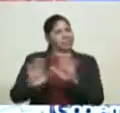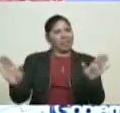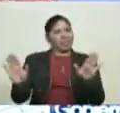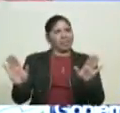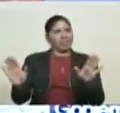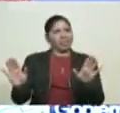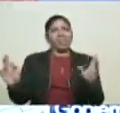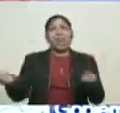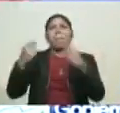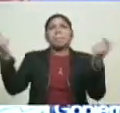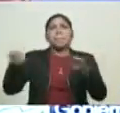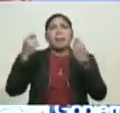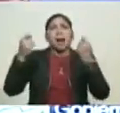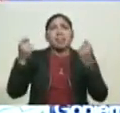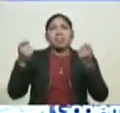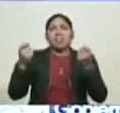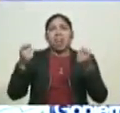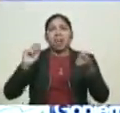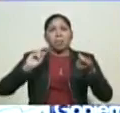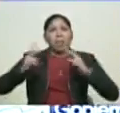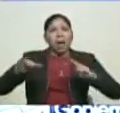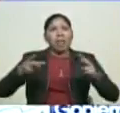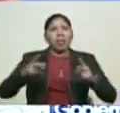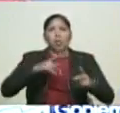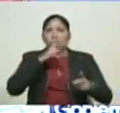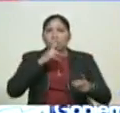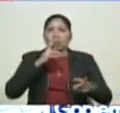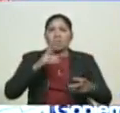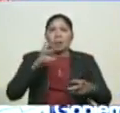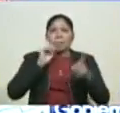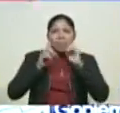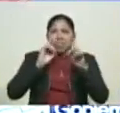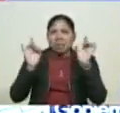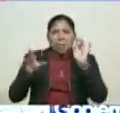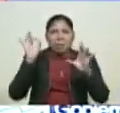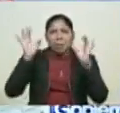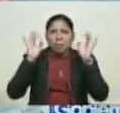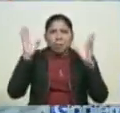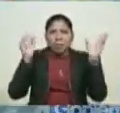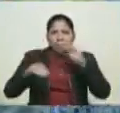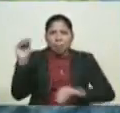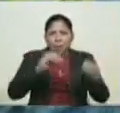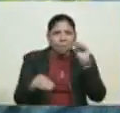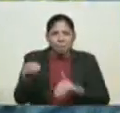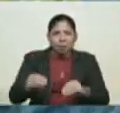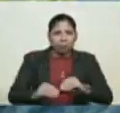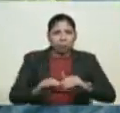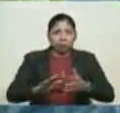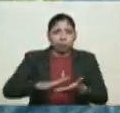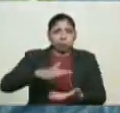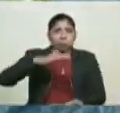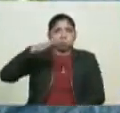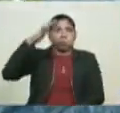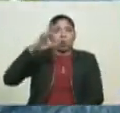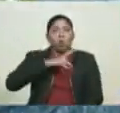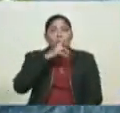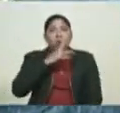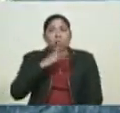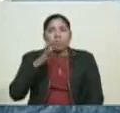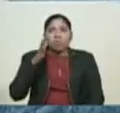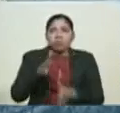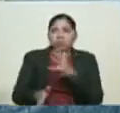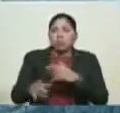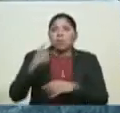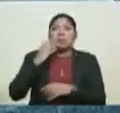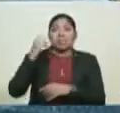campaña feroz para tergiversar nuestra identidad, nuestra realidad. Cese la campaña feroz que hay en CNN